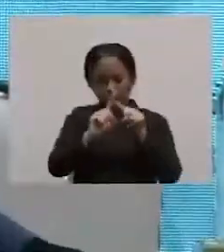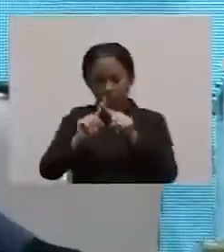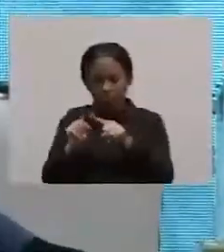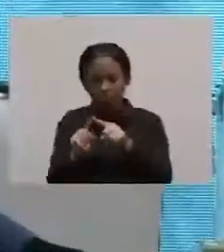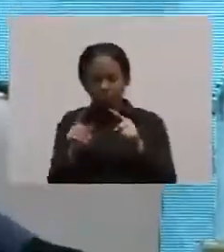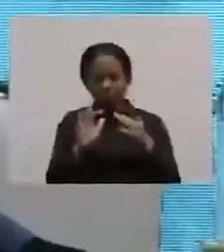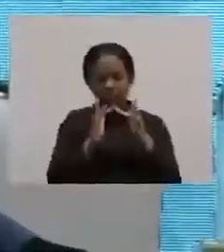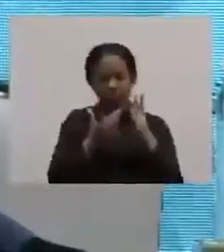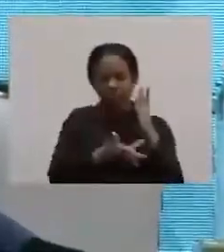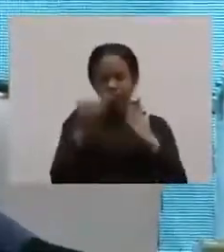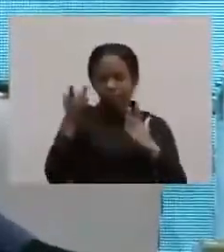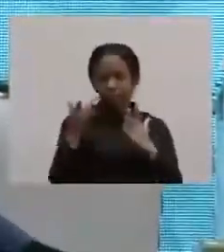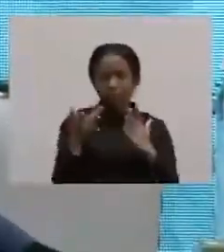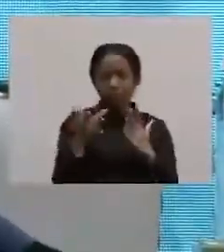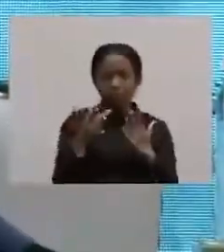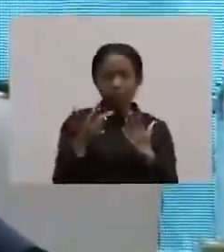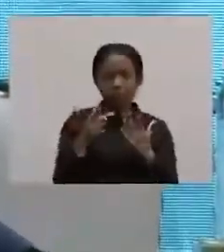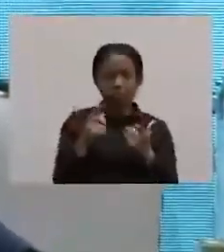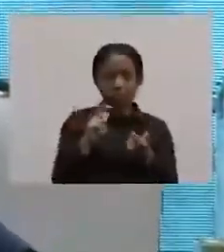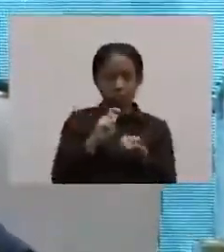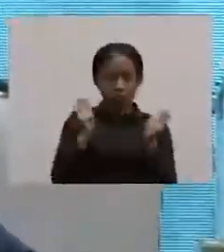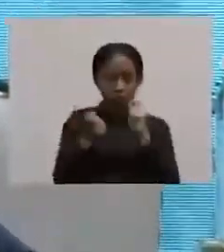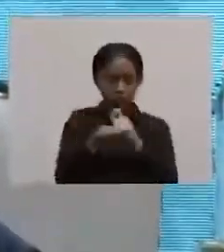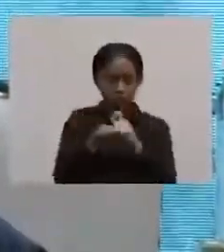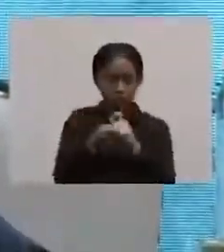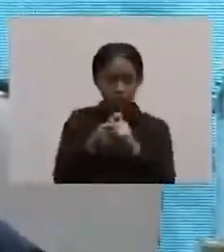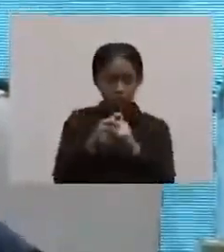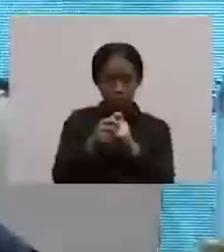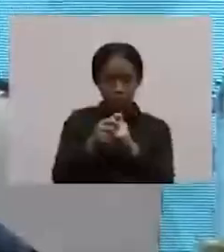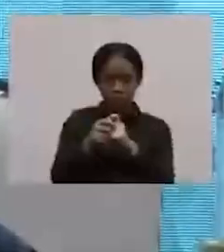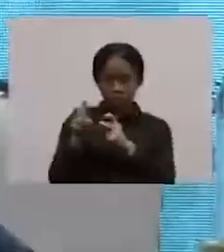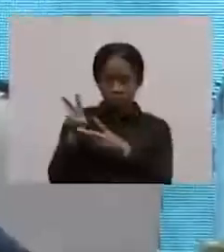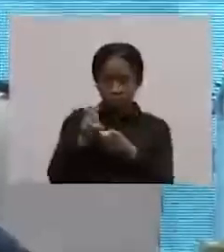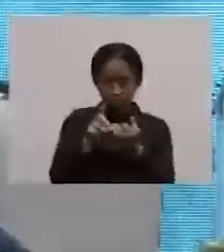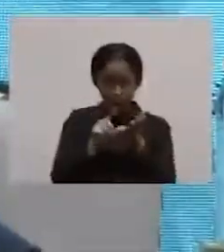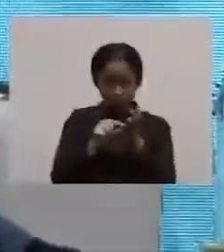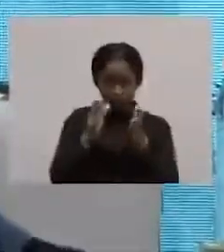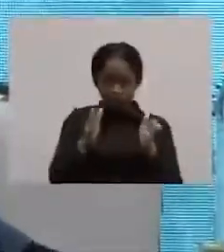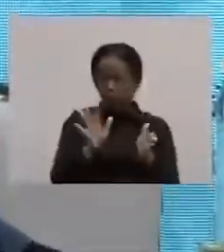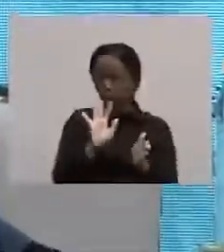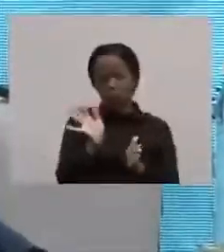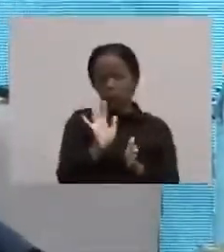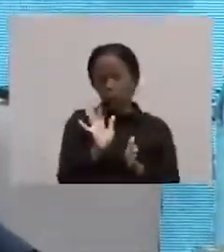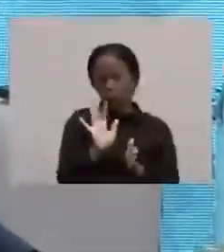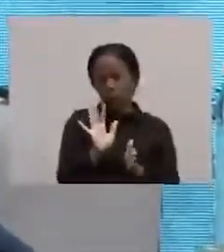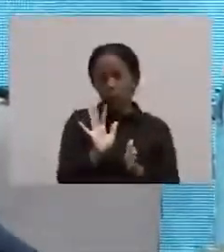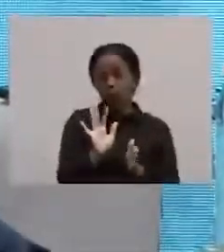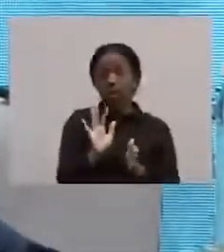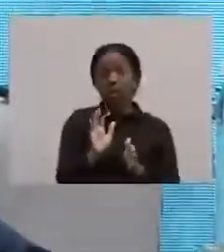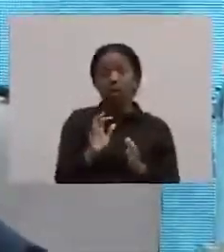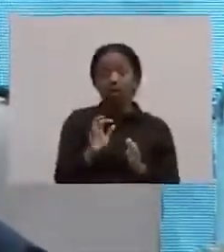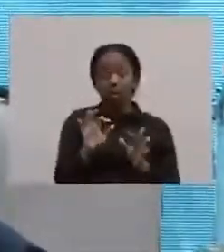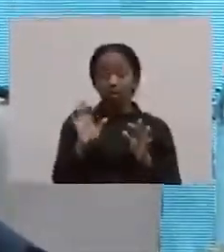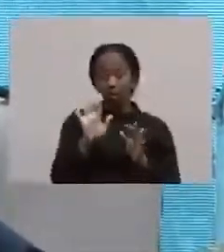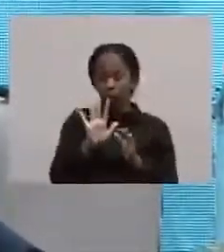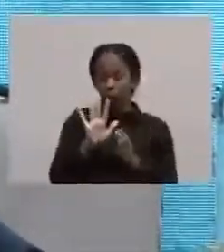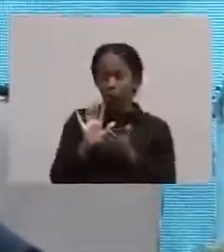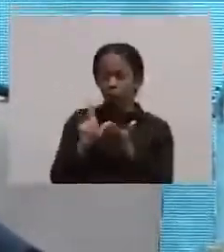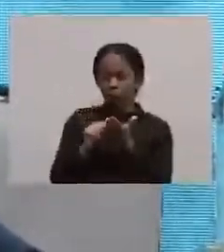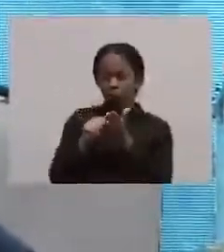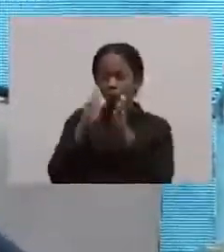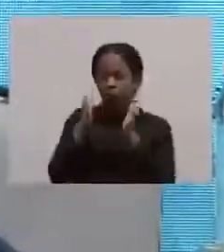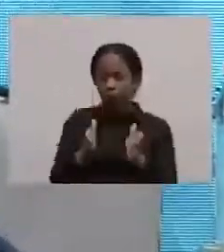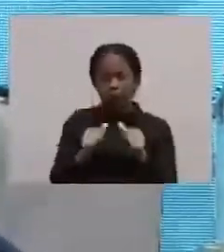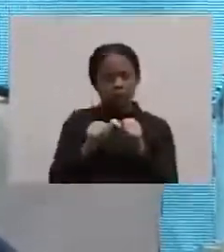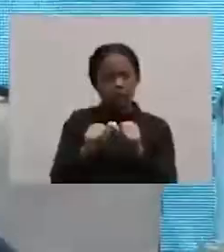y el internet no cambiaron la forma de hacer periodismo. No la han cambiado. La forma de hacer periodismo sigue